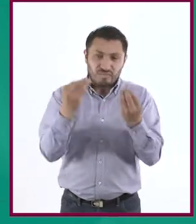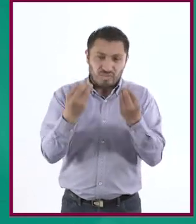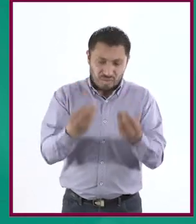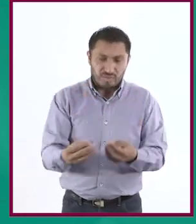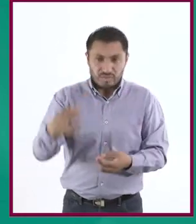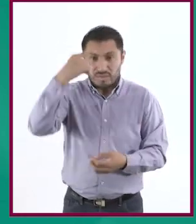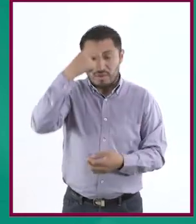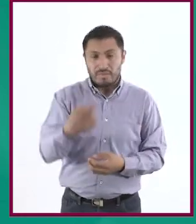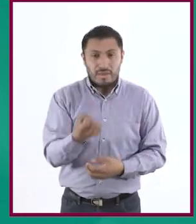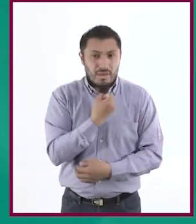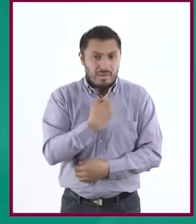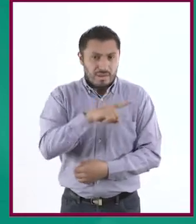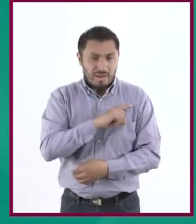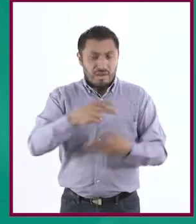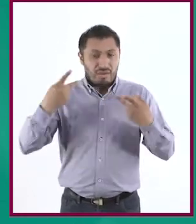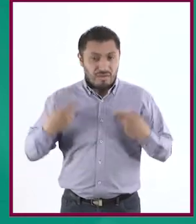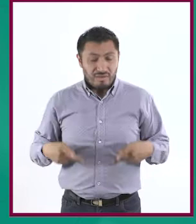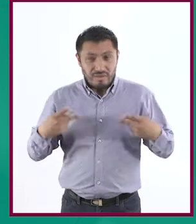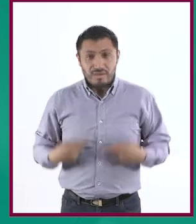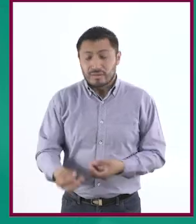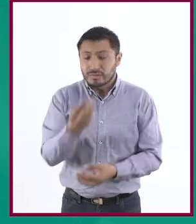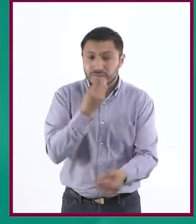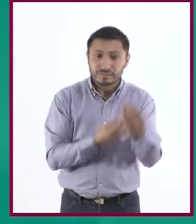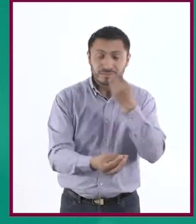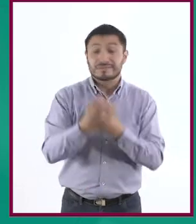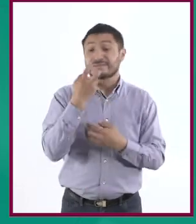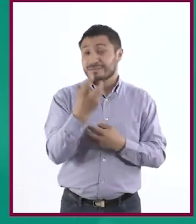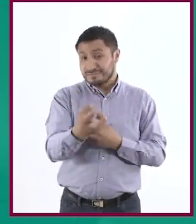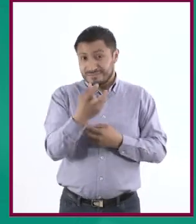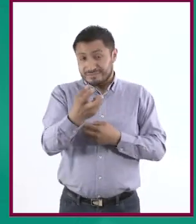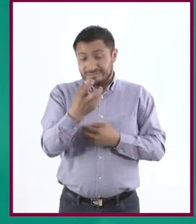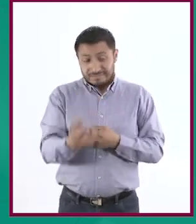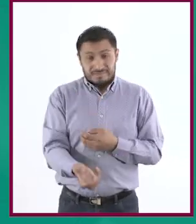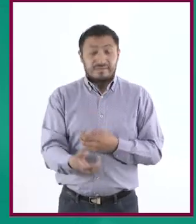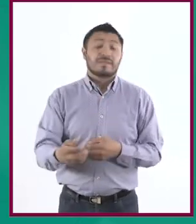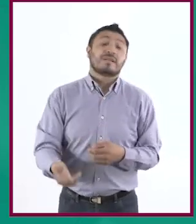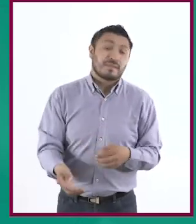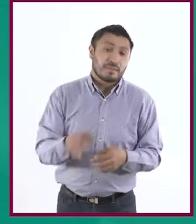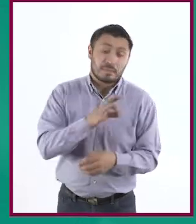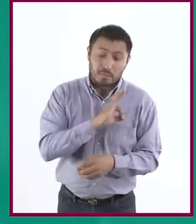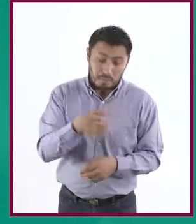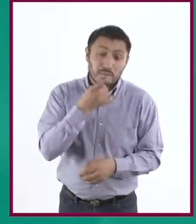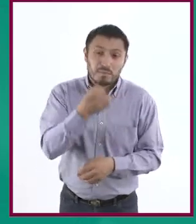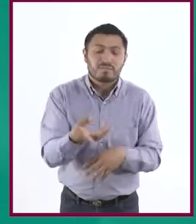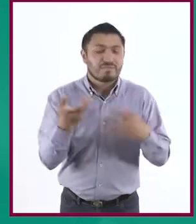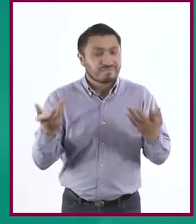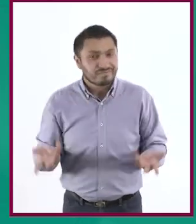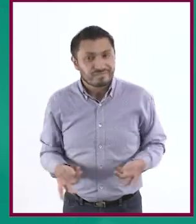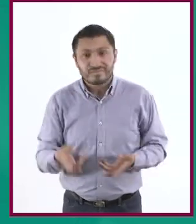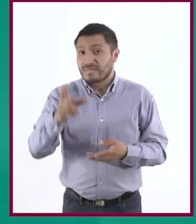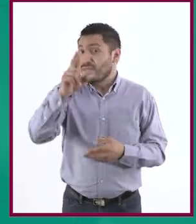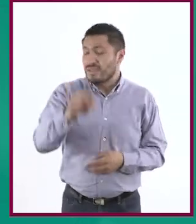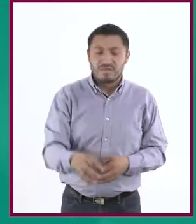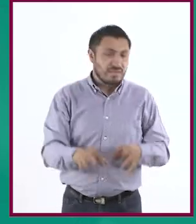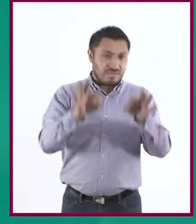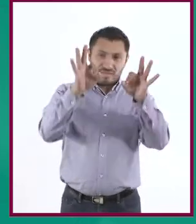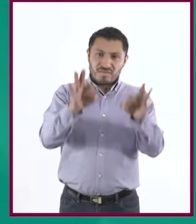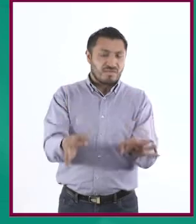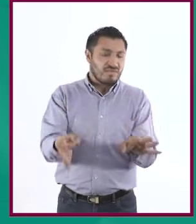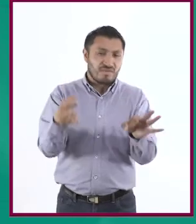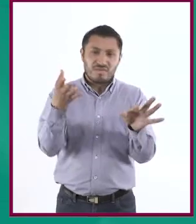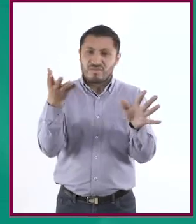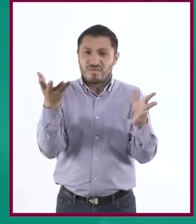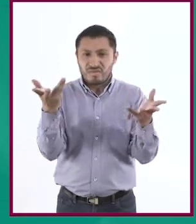salud de los humanos que consumen estos alimentos. Pues lo menos que puedo decir es que no está